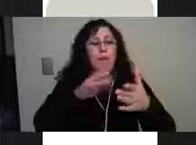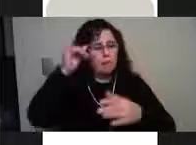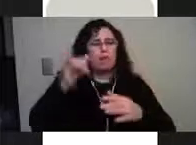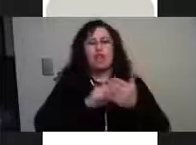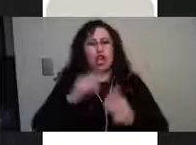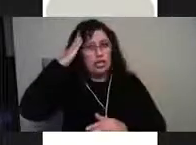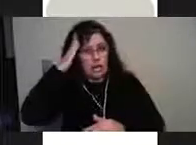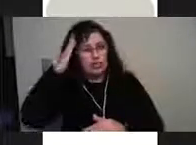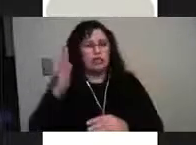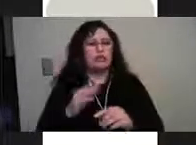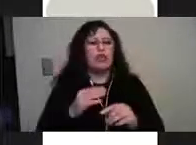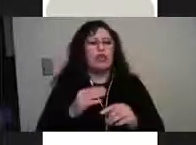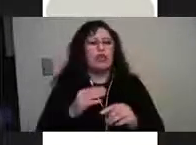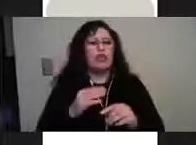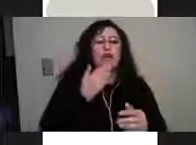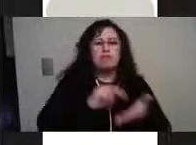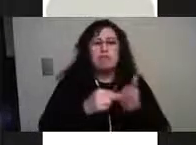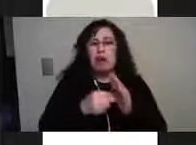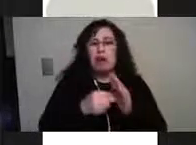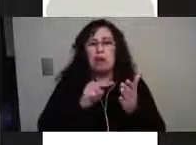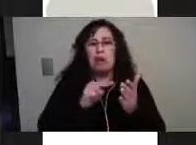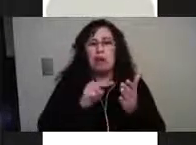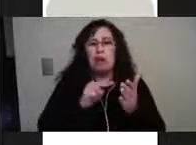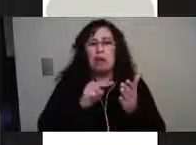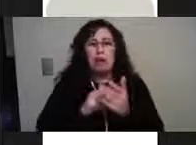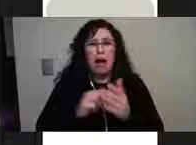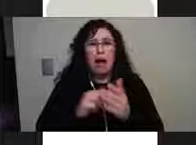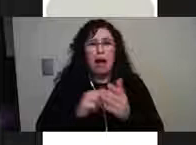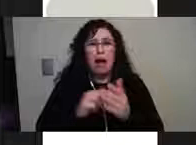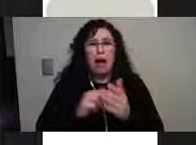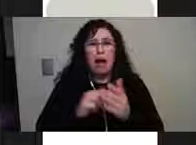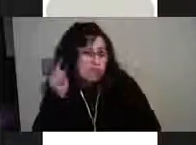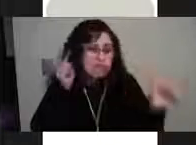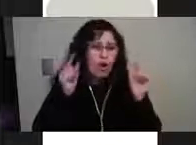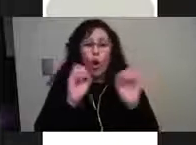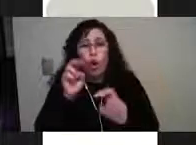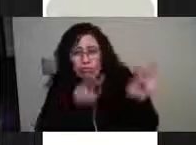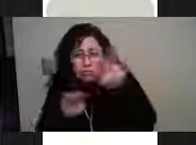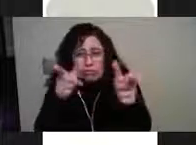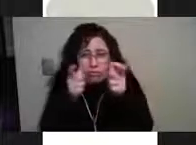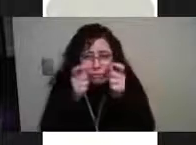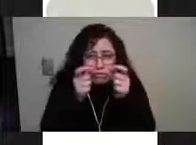¿ya? Algunos trastornos del sueño también se pueden dar, ¿ya?